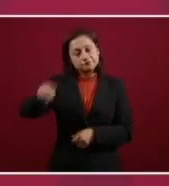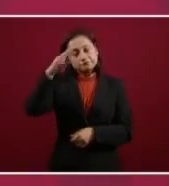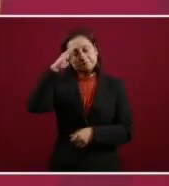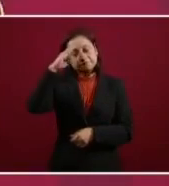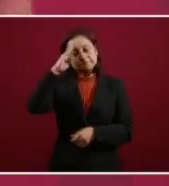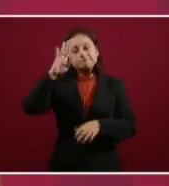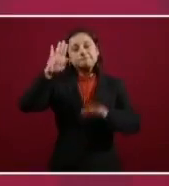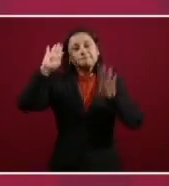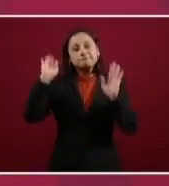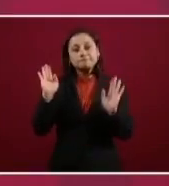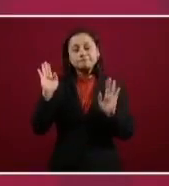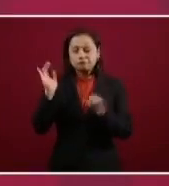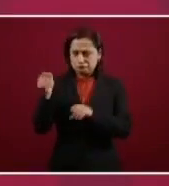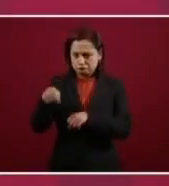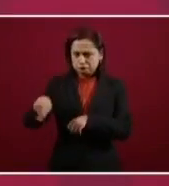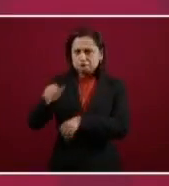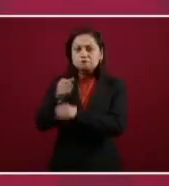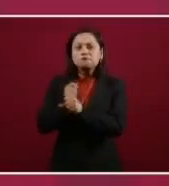qué más